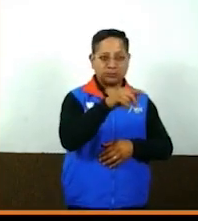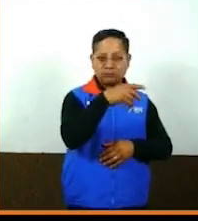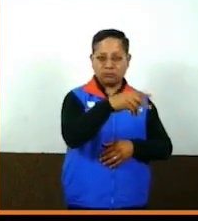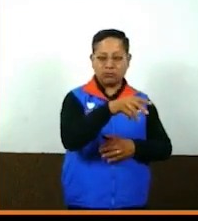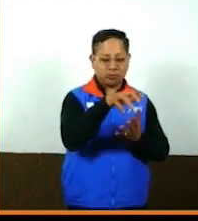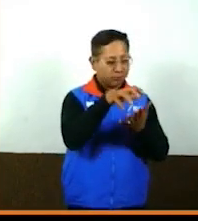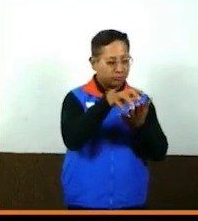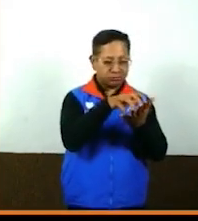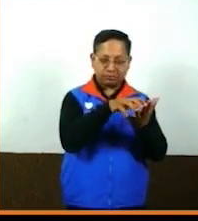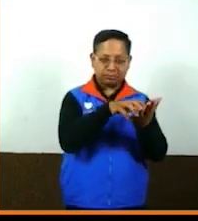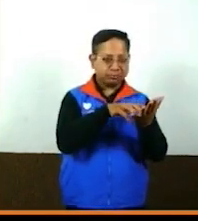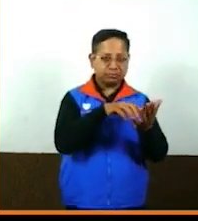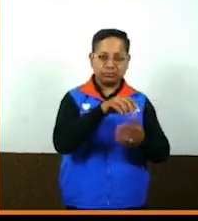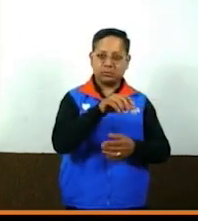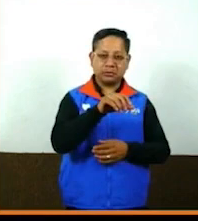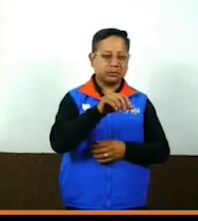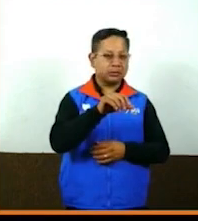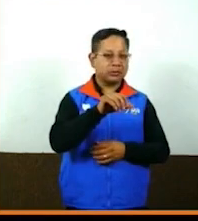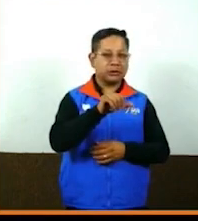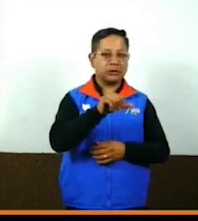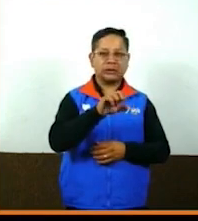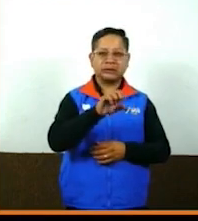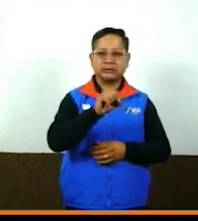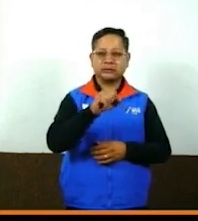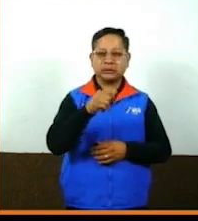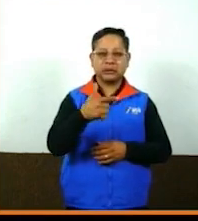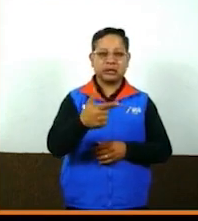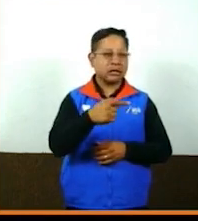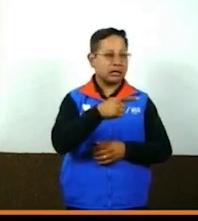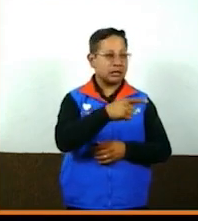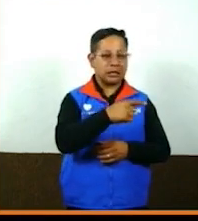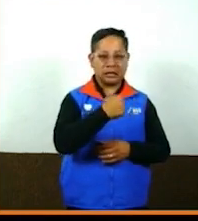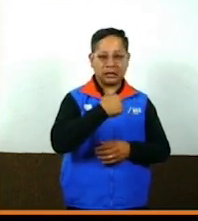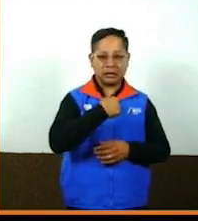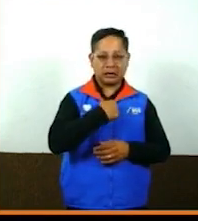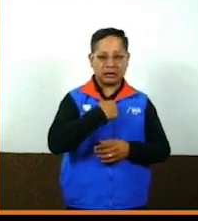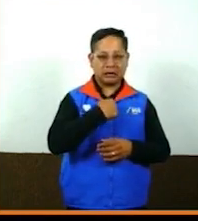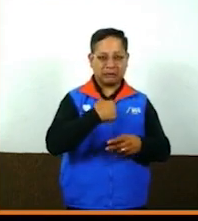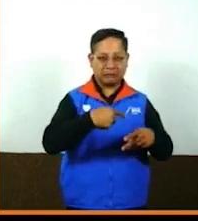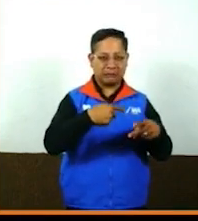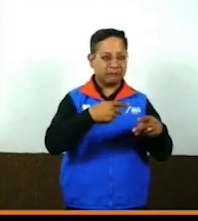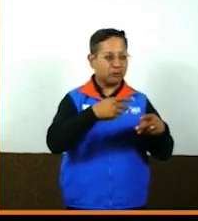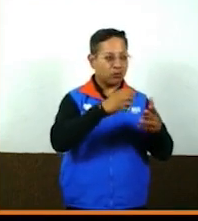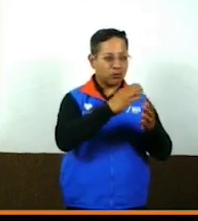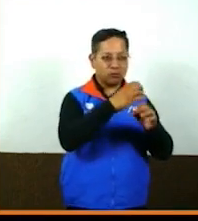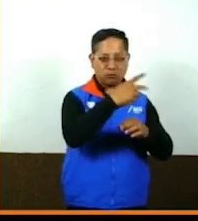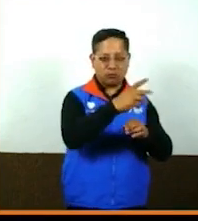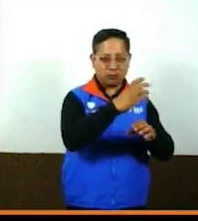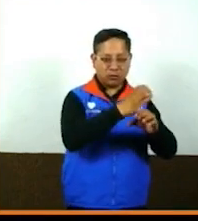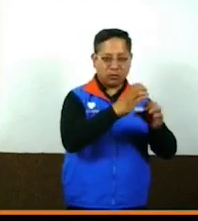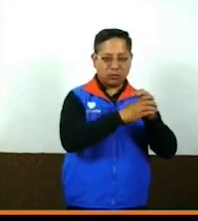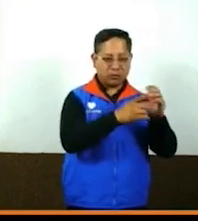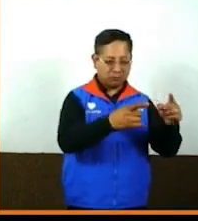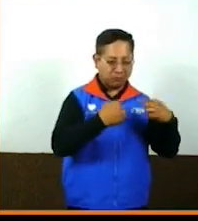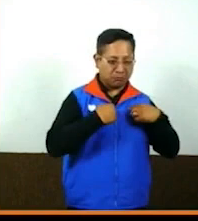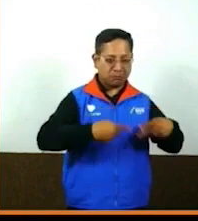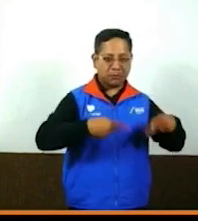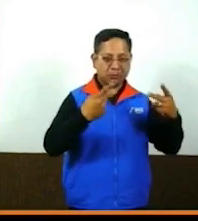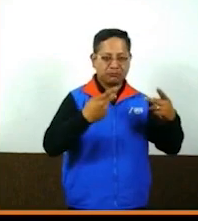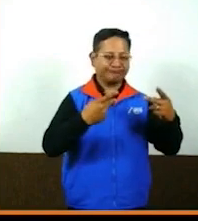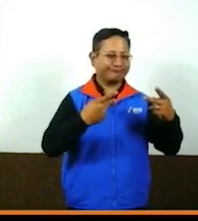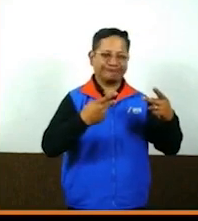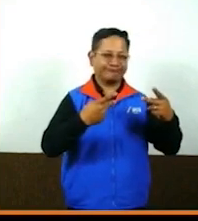los indicadores ASG o ESG, no puede ser nuestro proveedor, porque no estamos y no va con nuestra